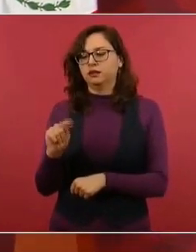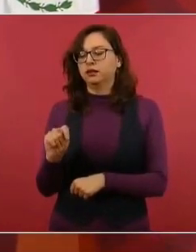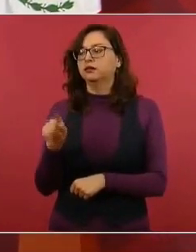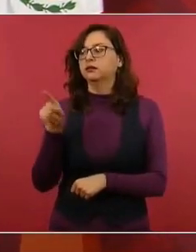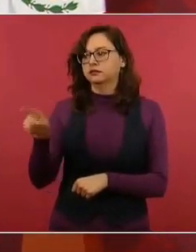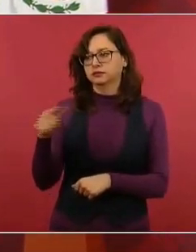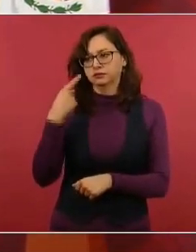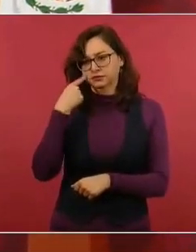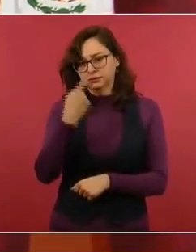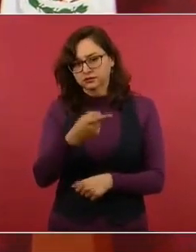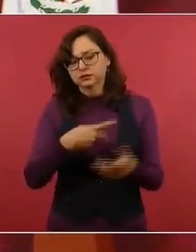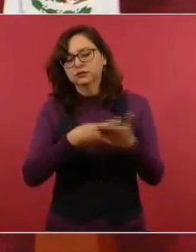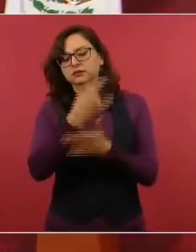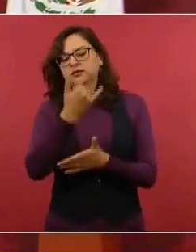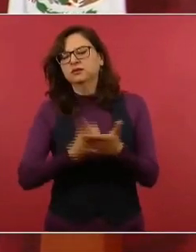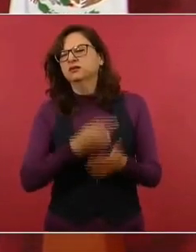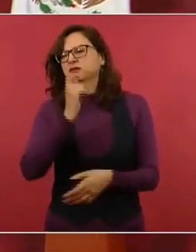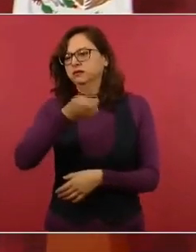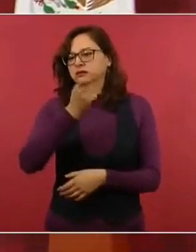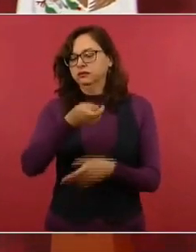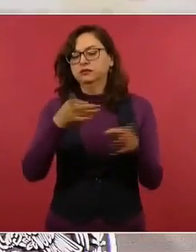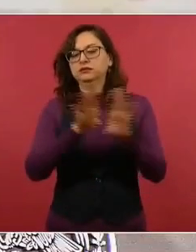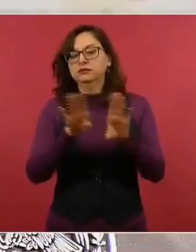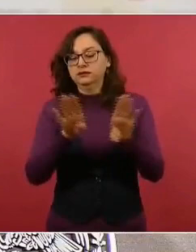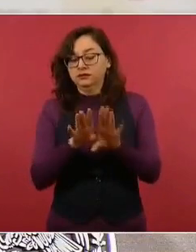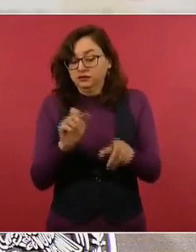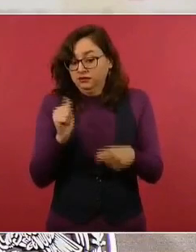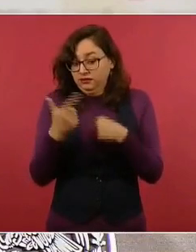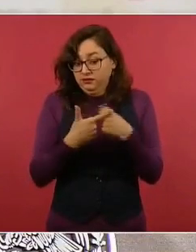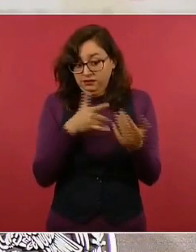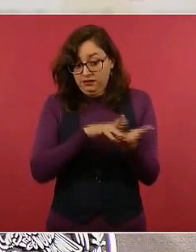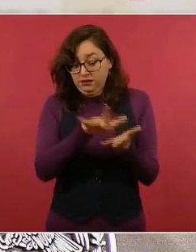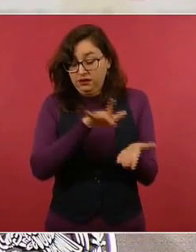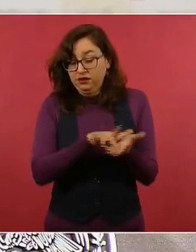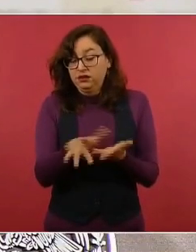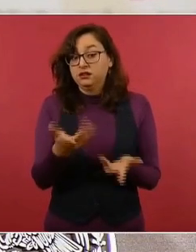este proyecto y con el gobernador